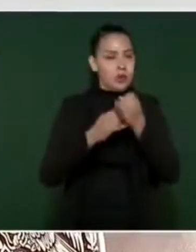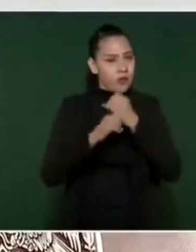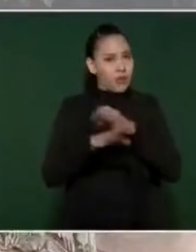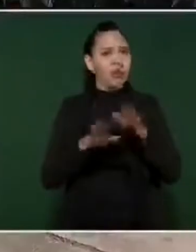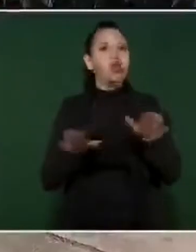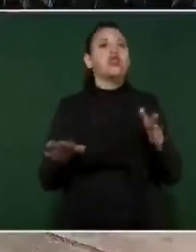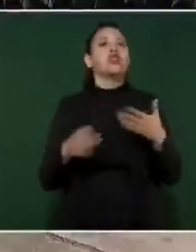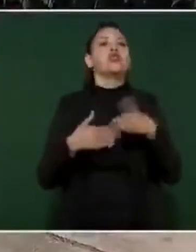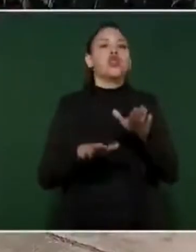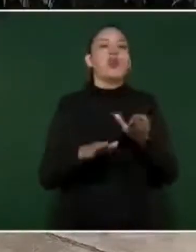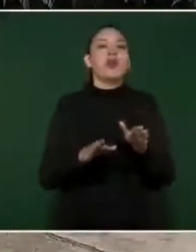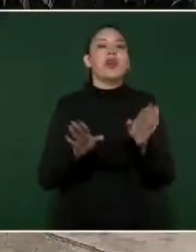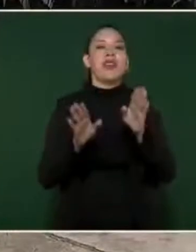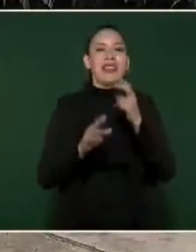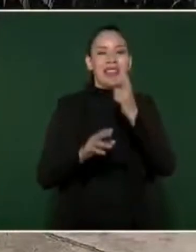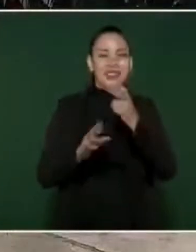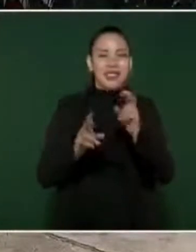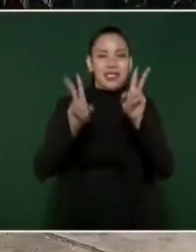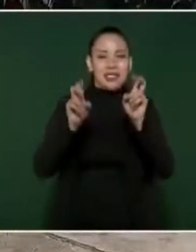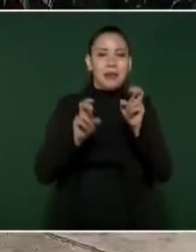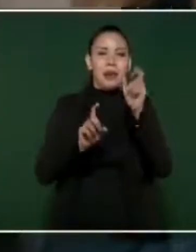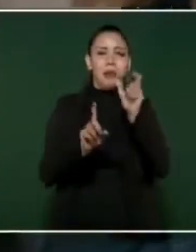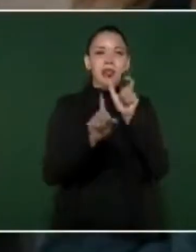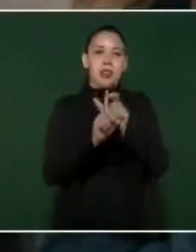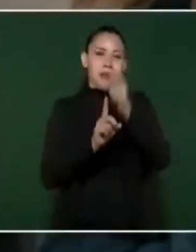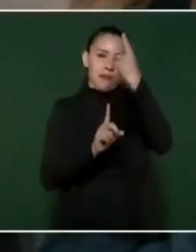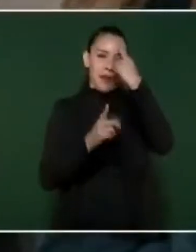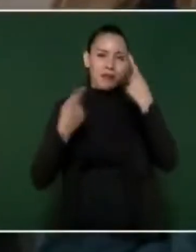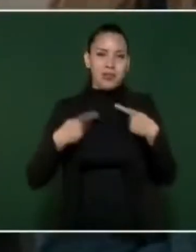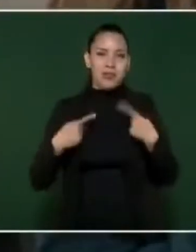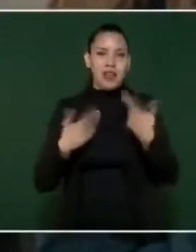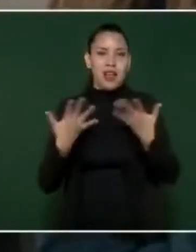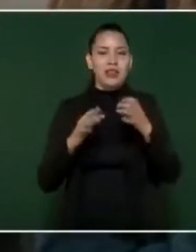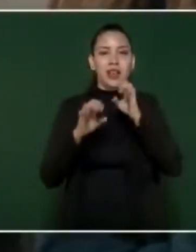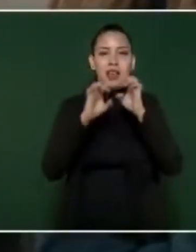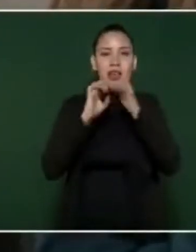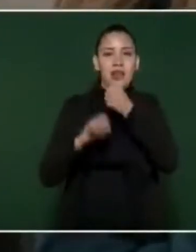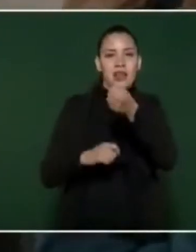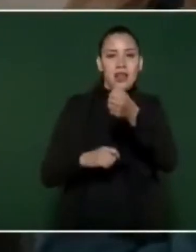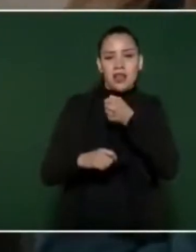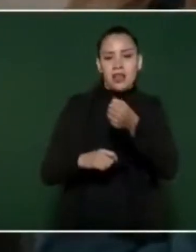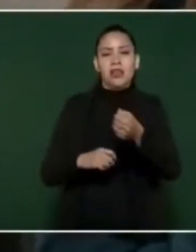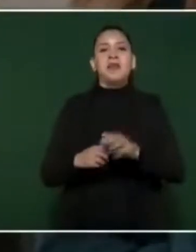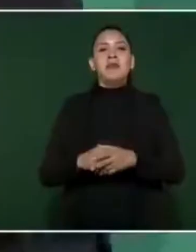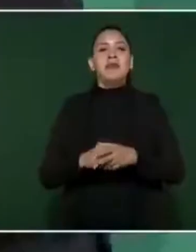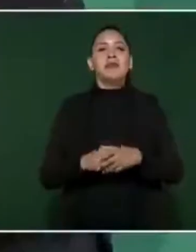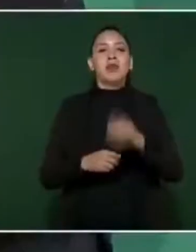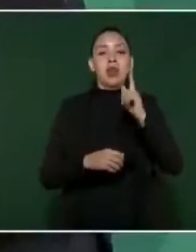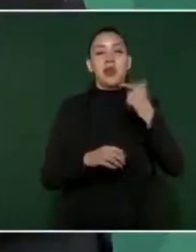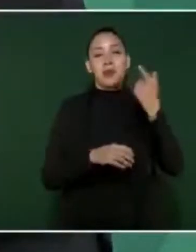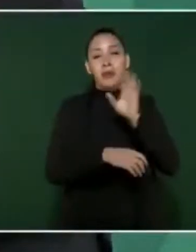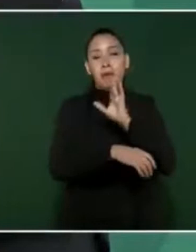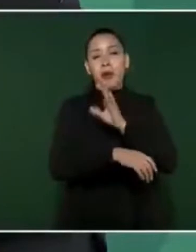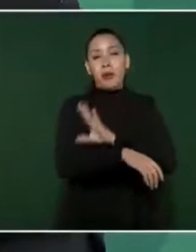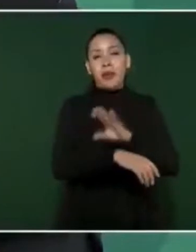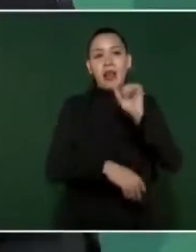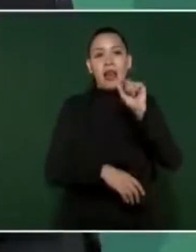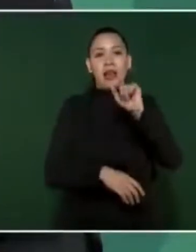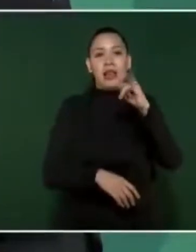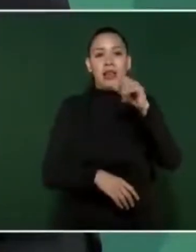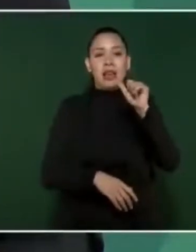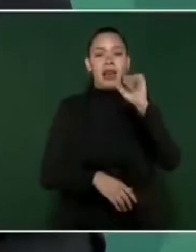de protección. La semana que viene, Alejandro Encinas va a presentar un